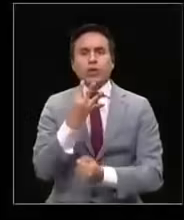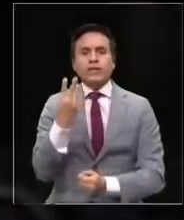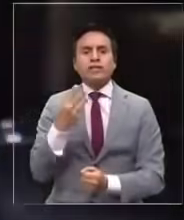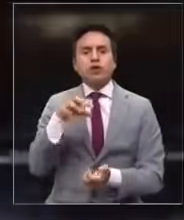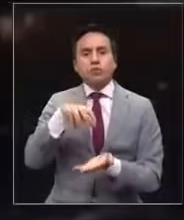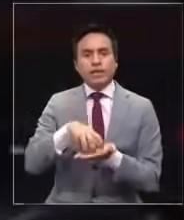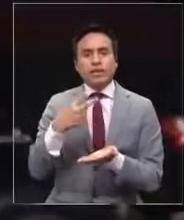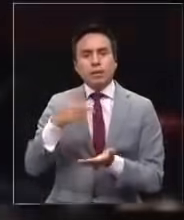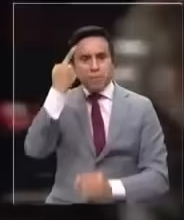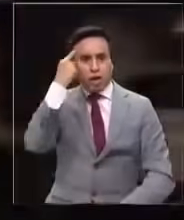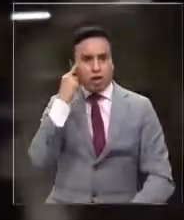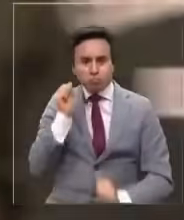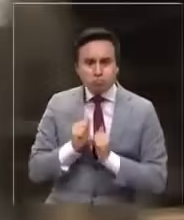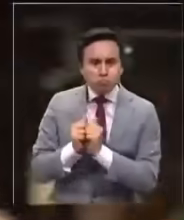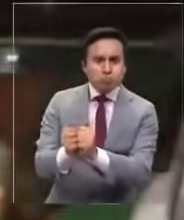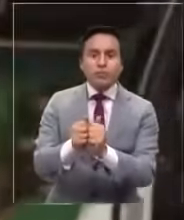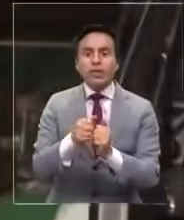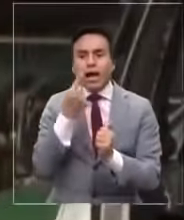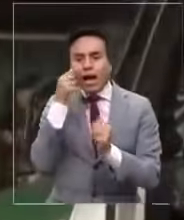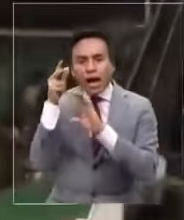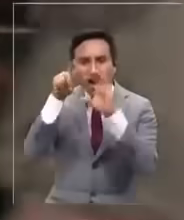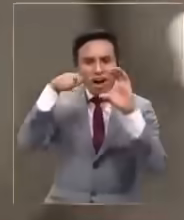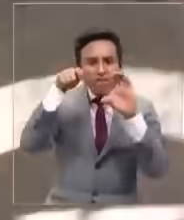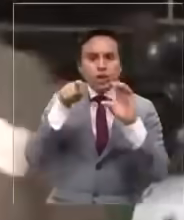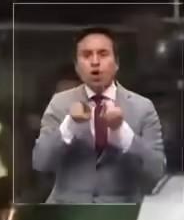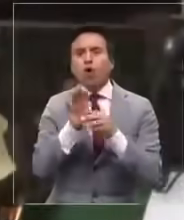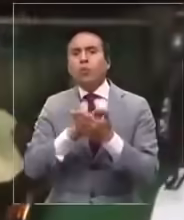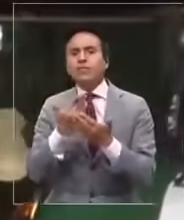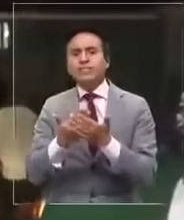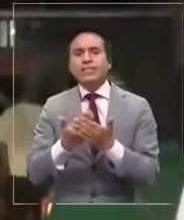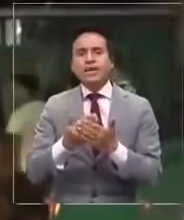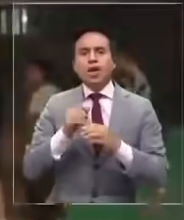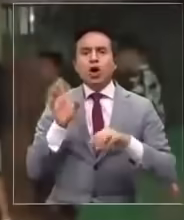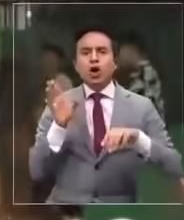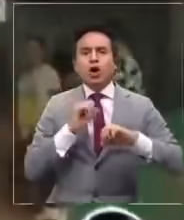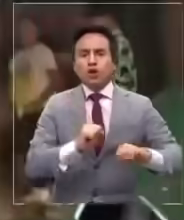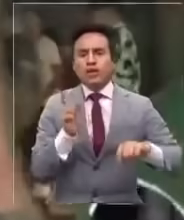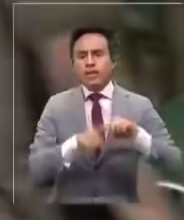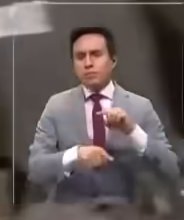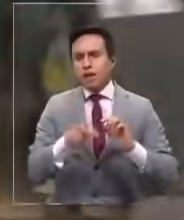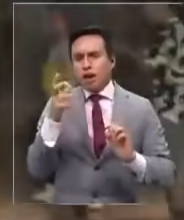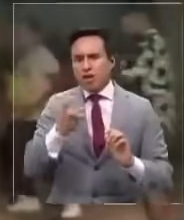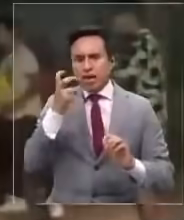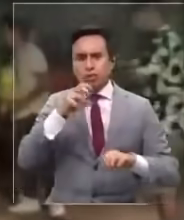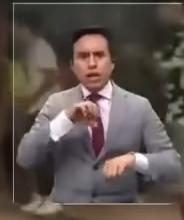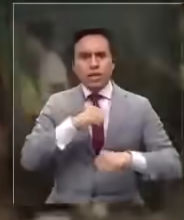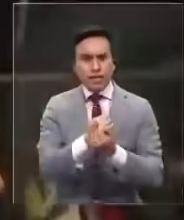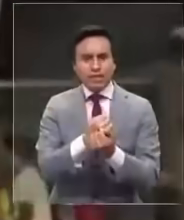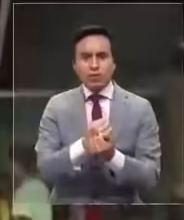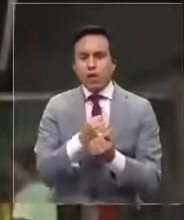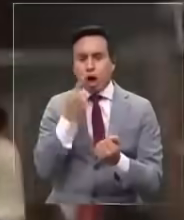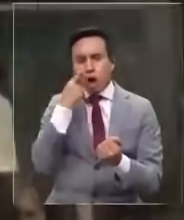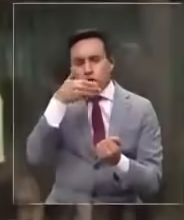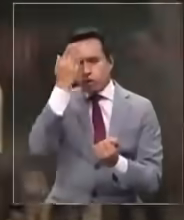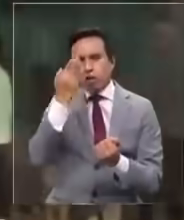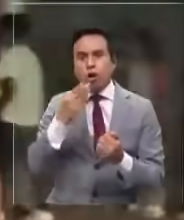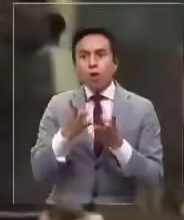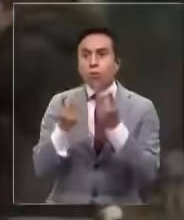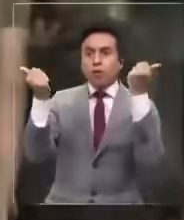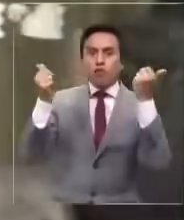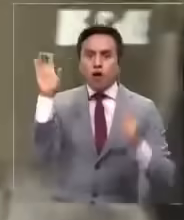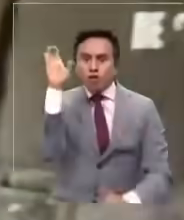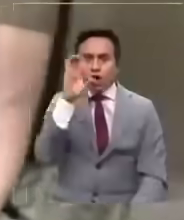43 Comisaría de Peñalolén para registrar el combate al crimen organizado y la captura de delincuentes conocidos, por lo mismo prófugos